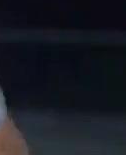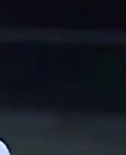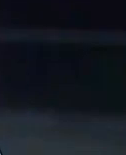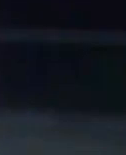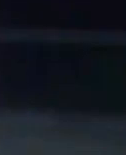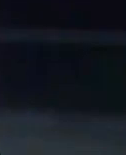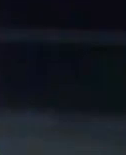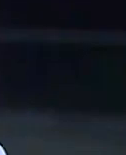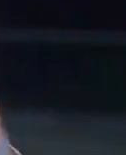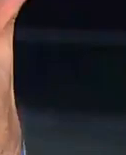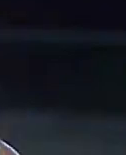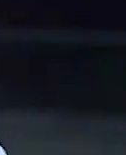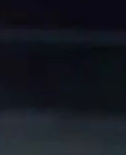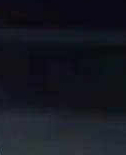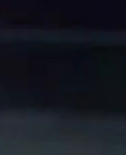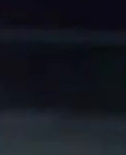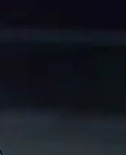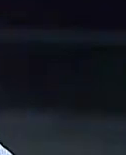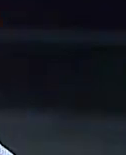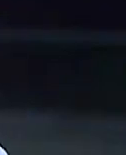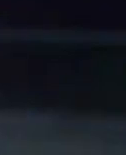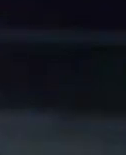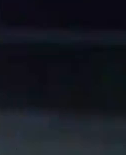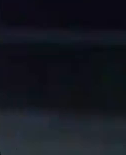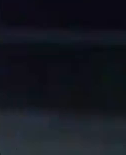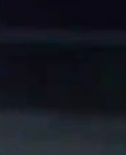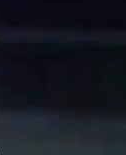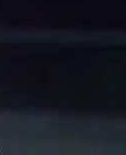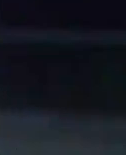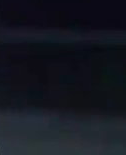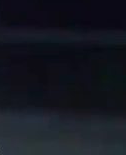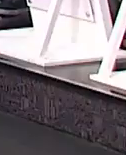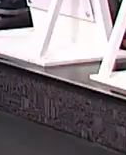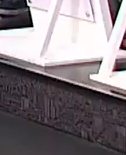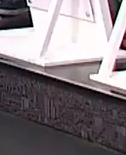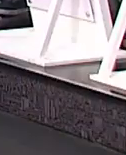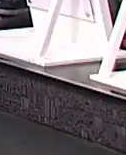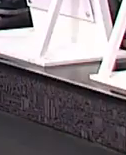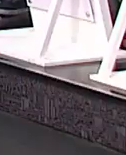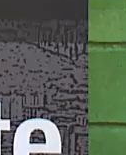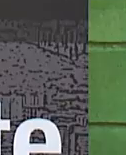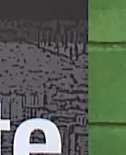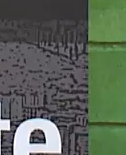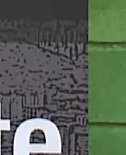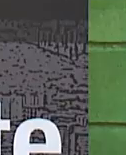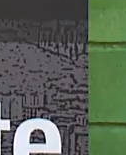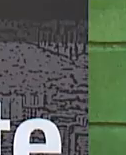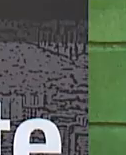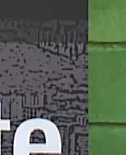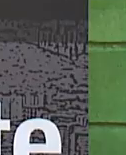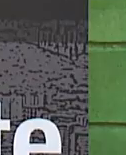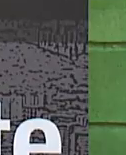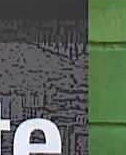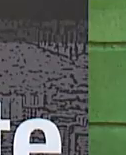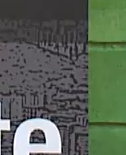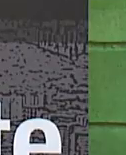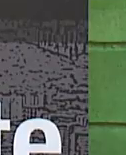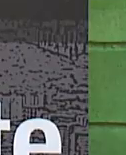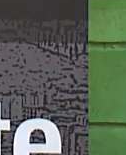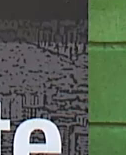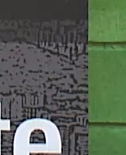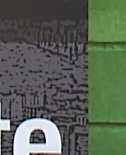que las personas y los jóvenes que puedan acceder a ellas puedan conseguir empleo. Pero específicamente en la inversión, porque se trata de traer,